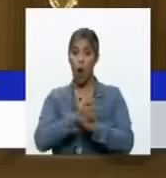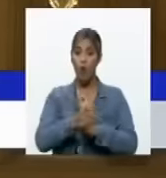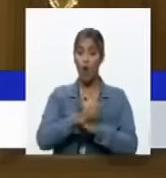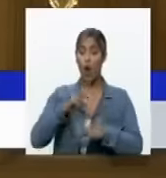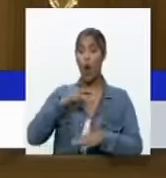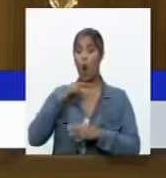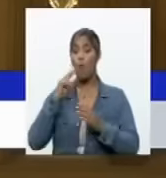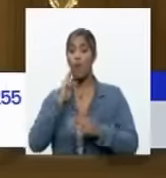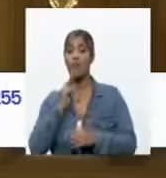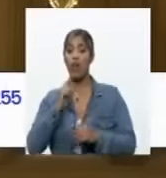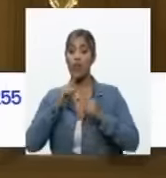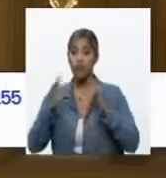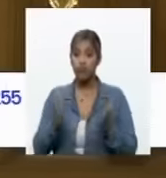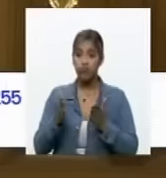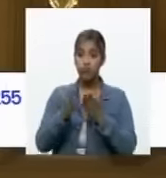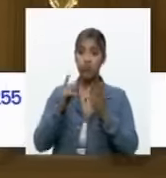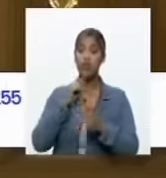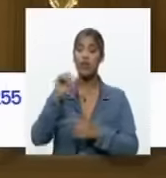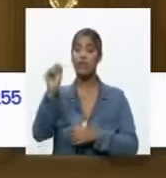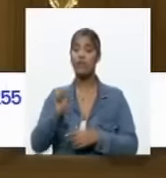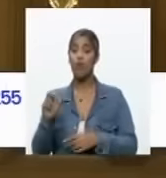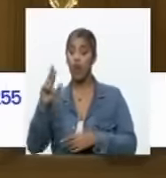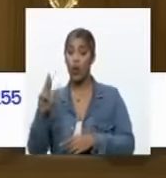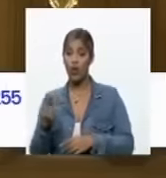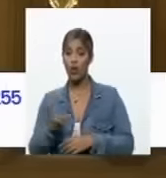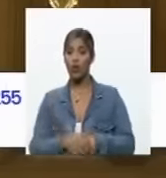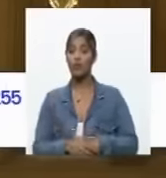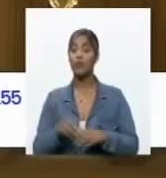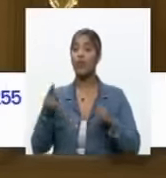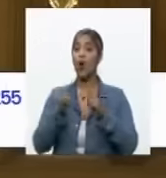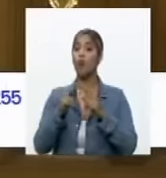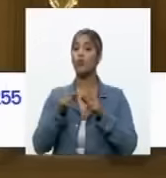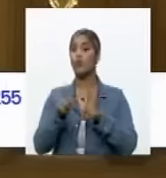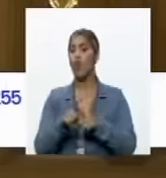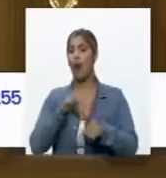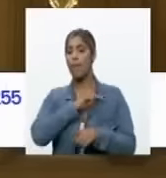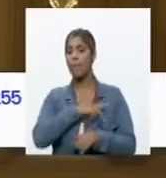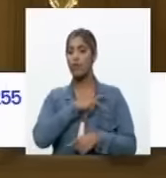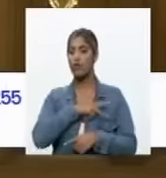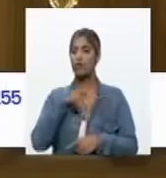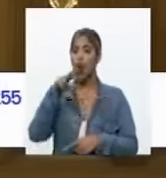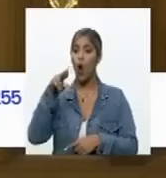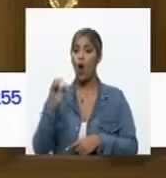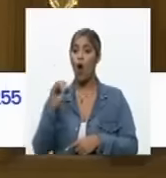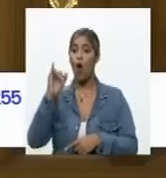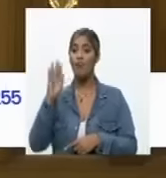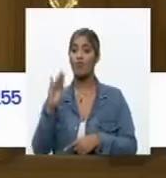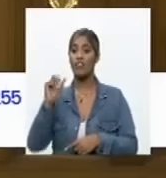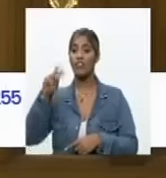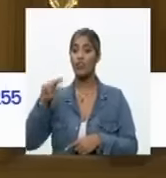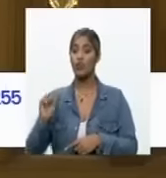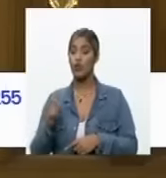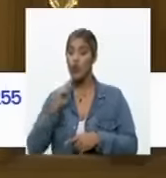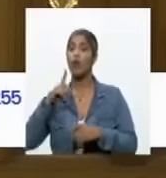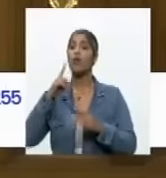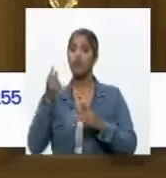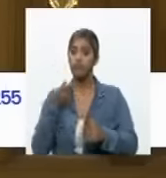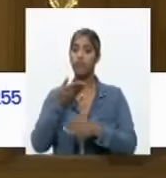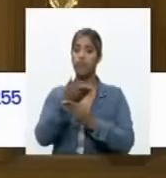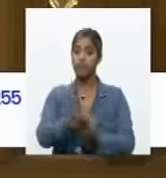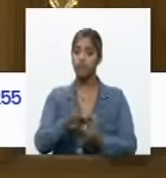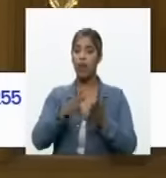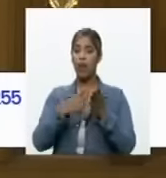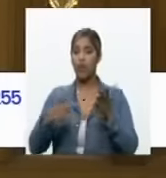Plan Extraordinario de Alfabetización Simón Rodríguez, conocido como Misión Robinson, orientado a garantizar el derecho a la educación del pueblo